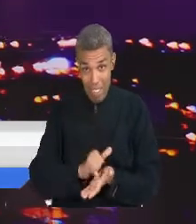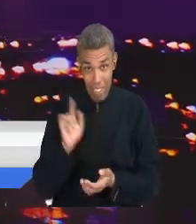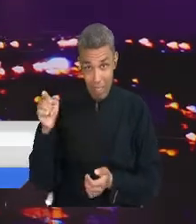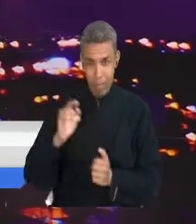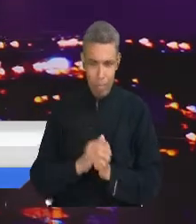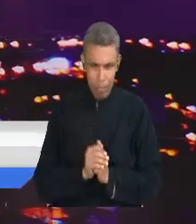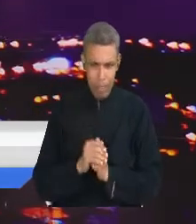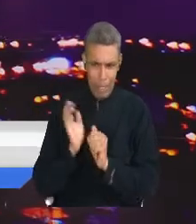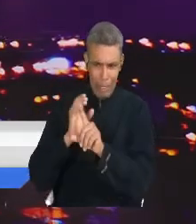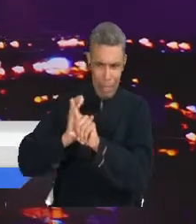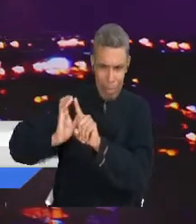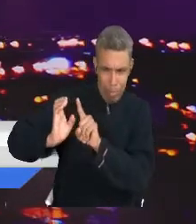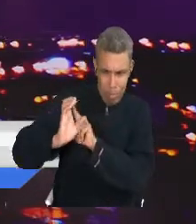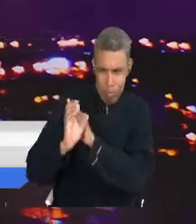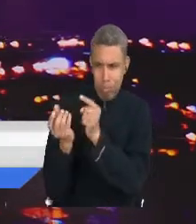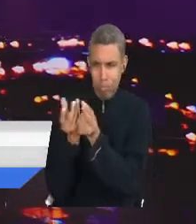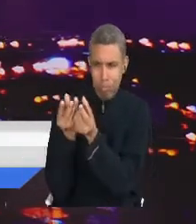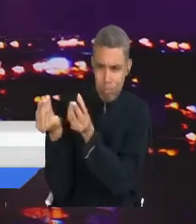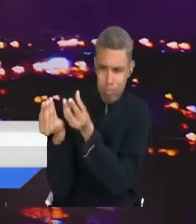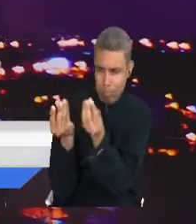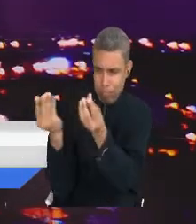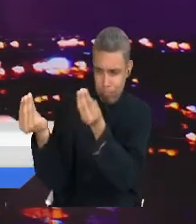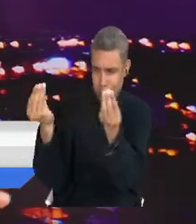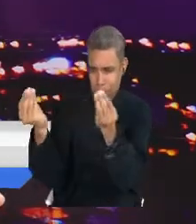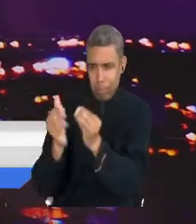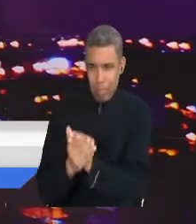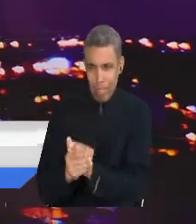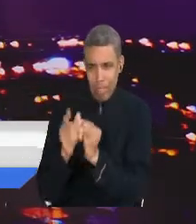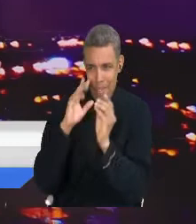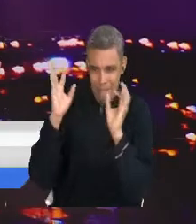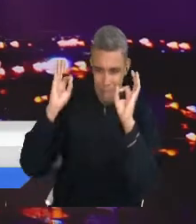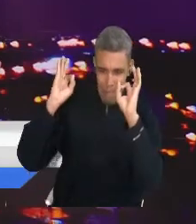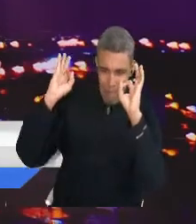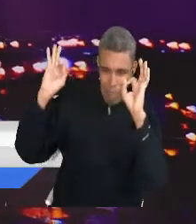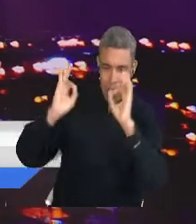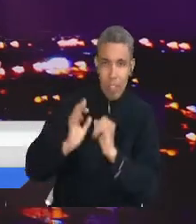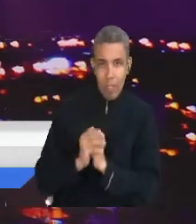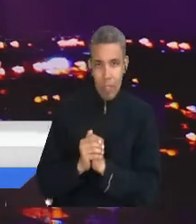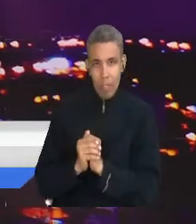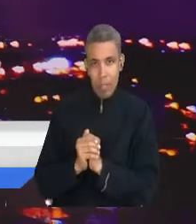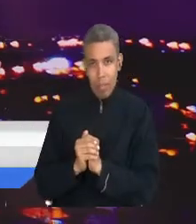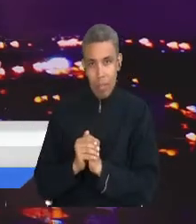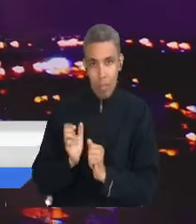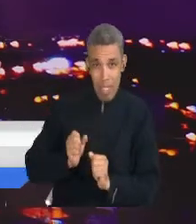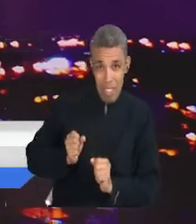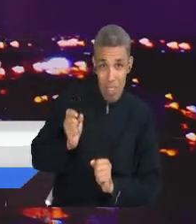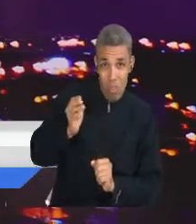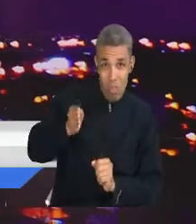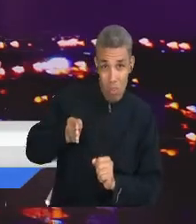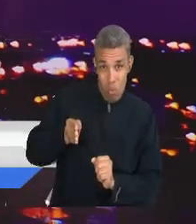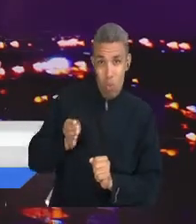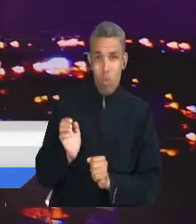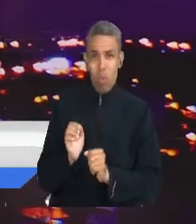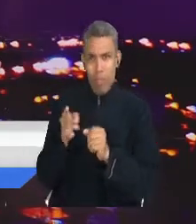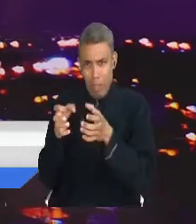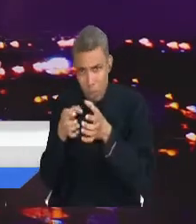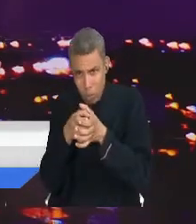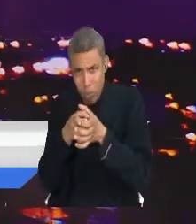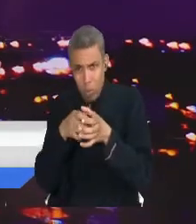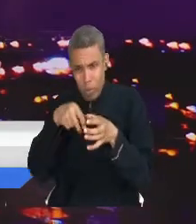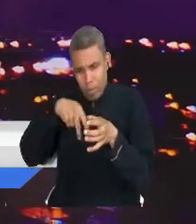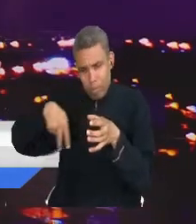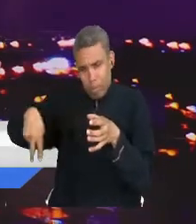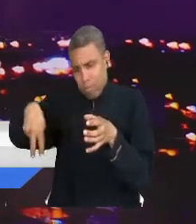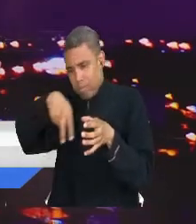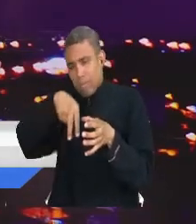Bermeja, pues directamente no lo hizo el club, pero varios miembros de ese club, como don Arsenio Jaraba, Hernán